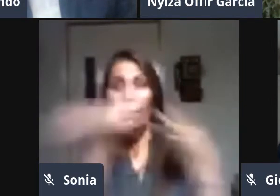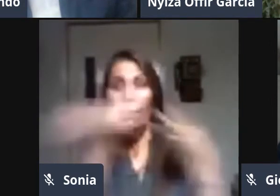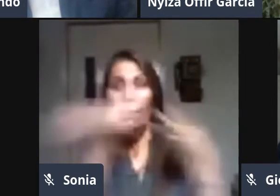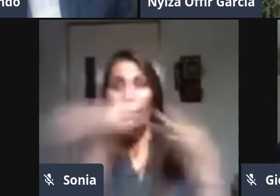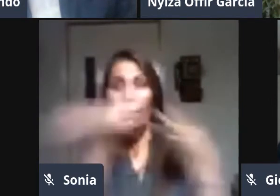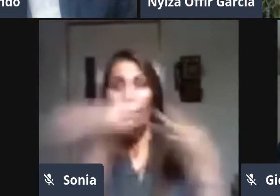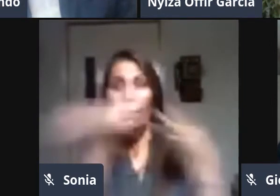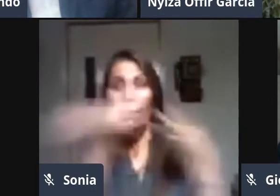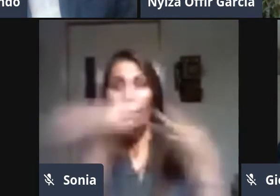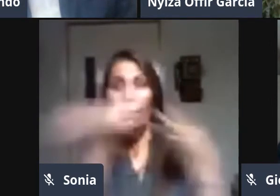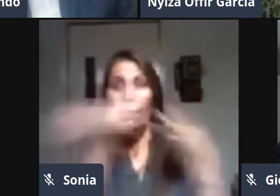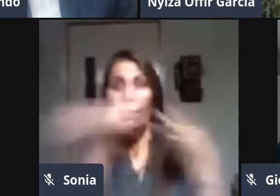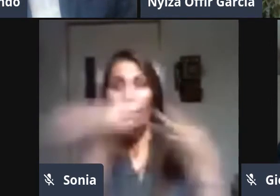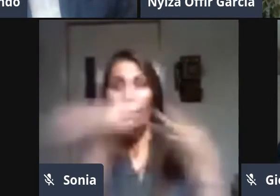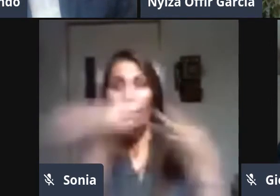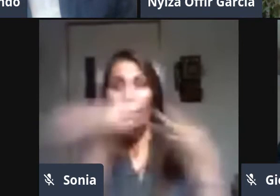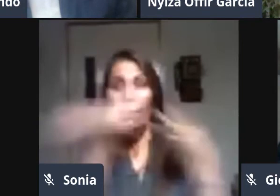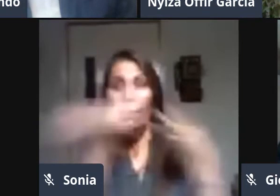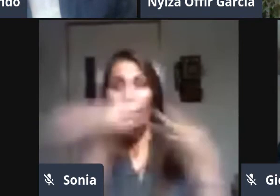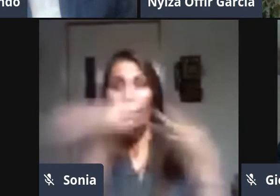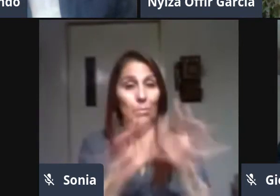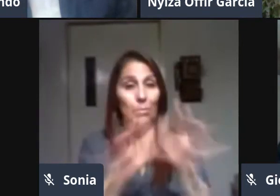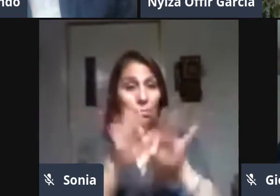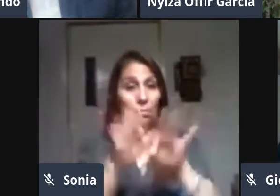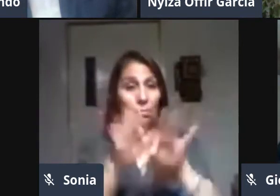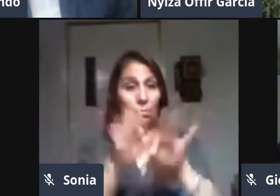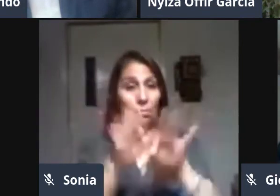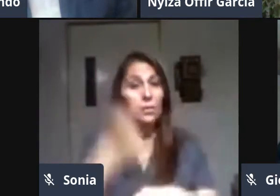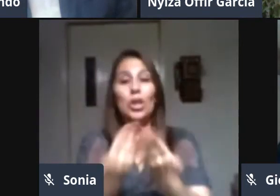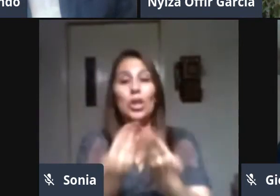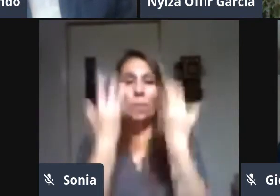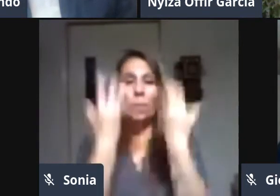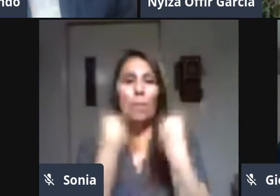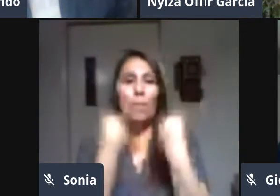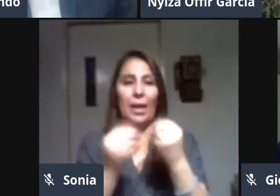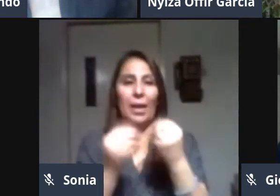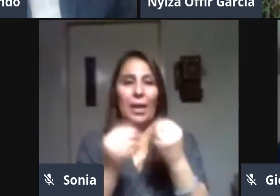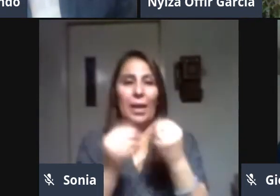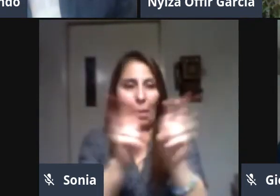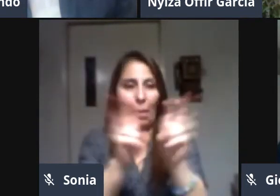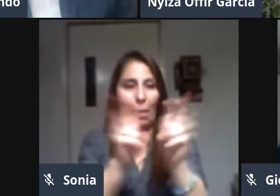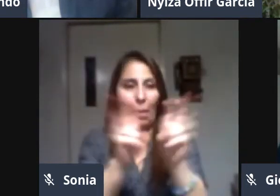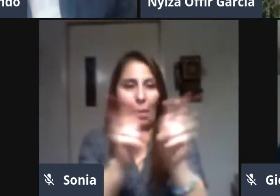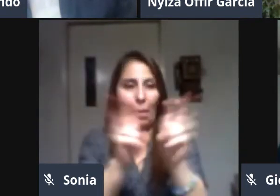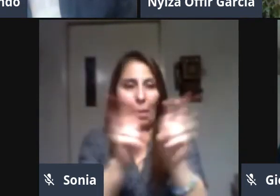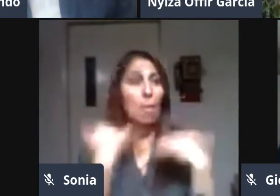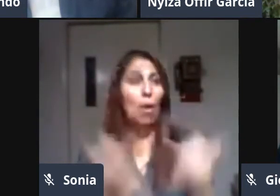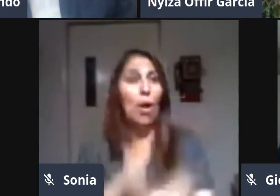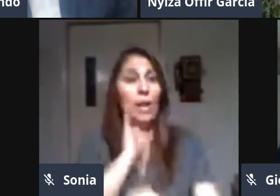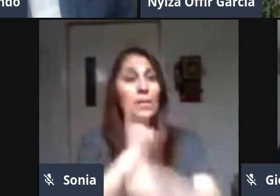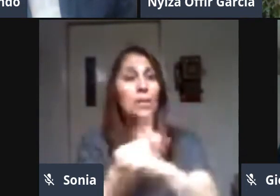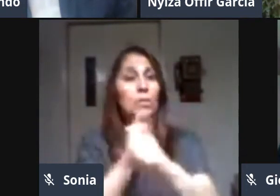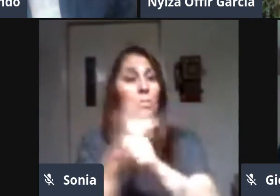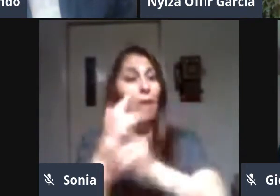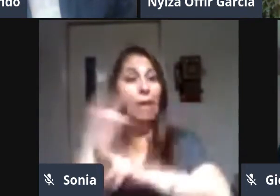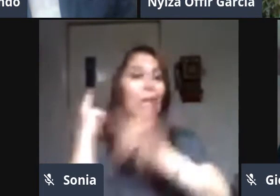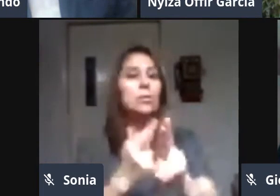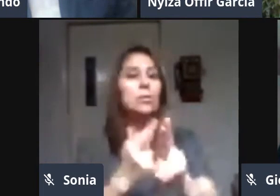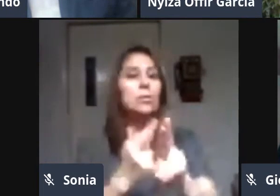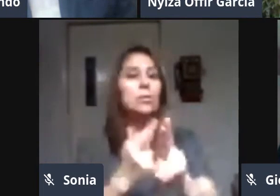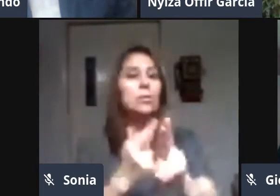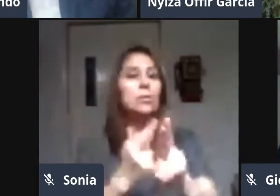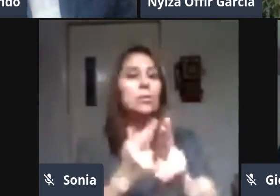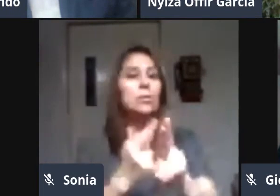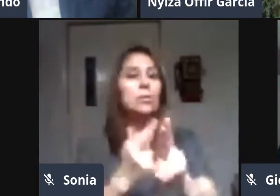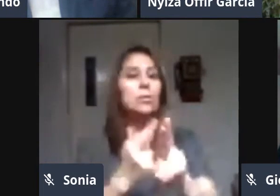tema pero hoy ya hay institucionalmente hay un reconocimiento de que hay por lo menos 83 mil personas desaparecidas